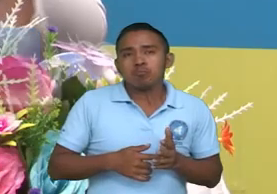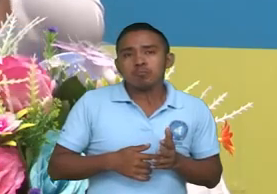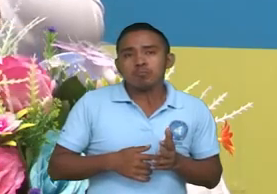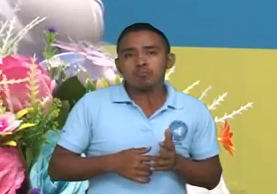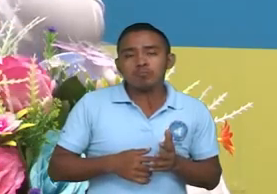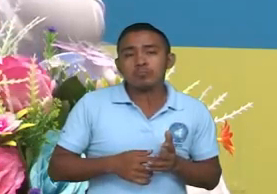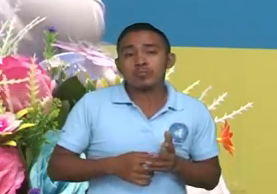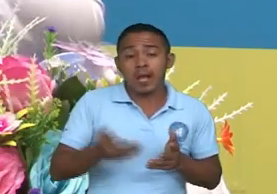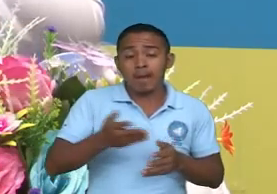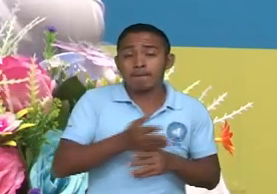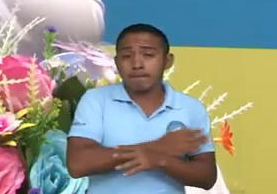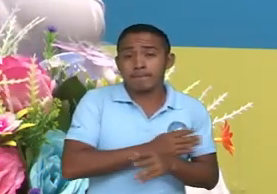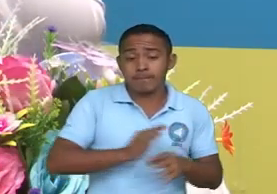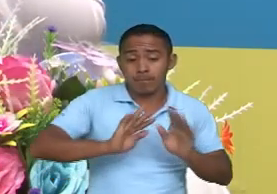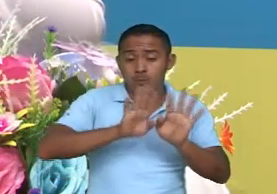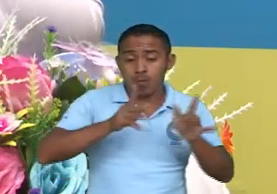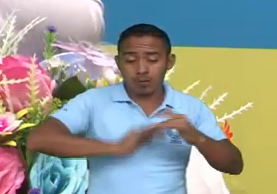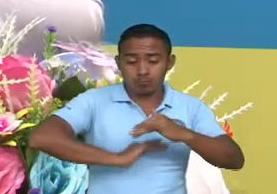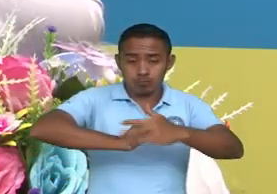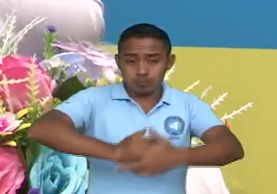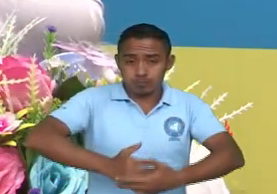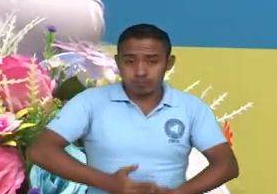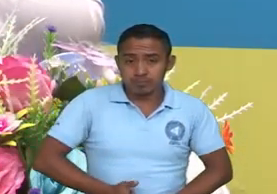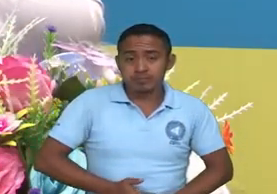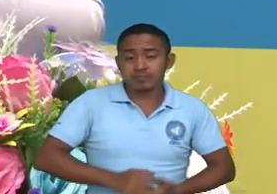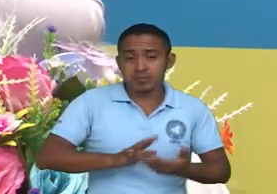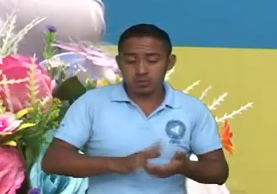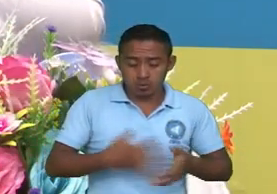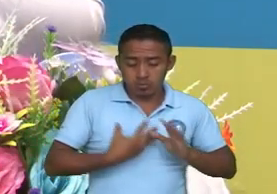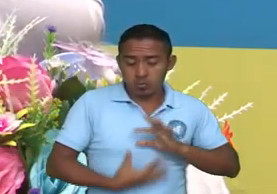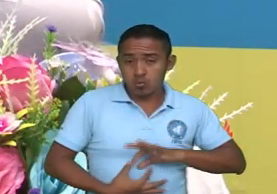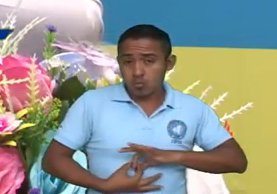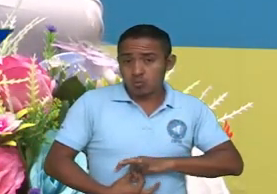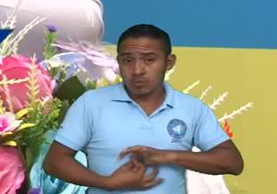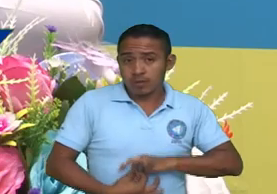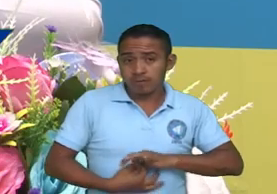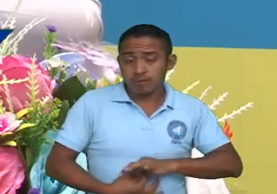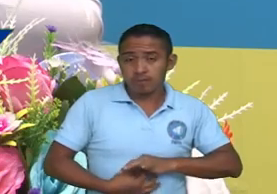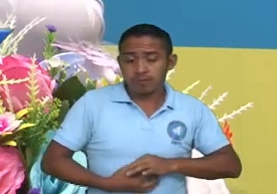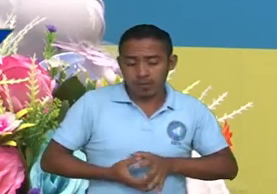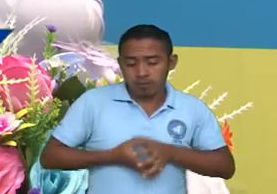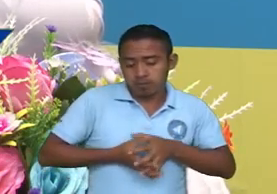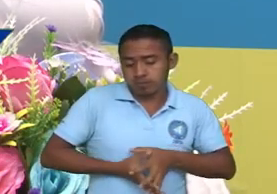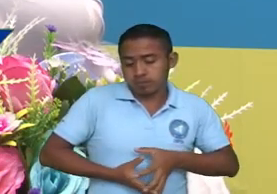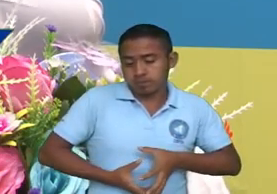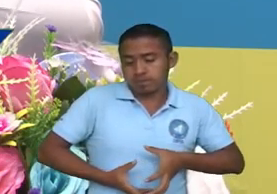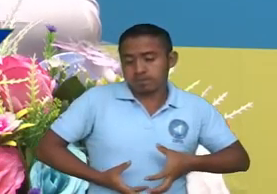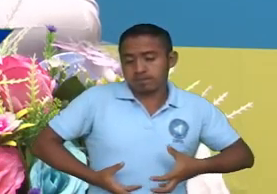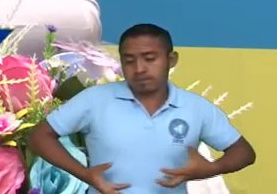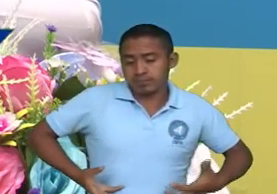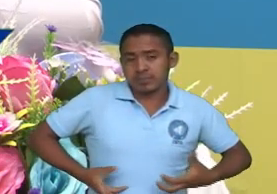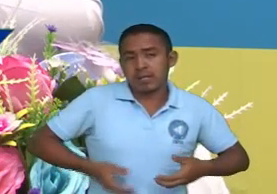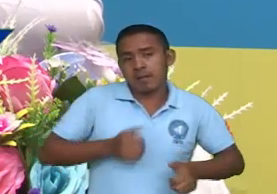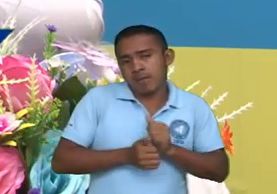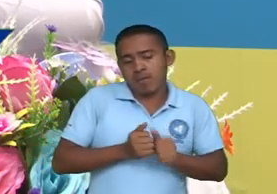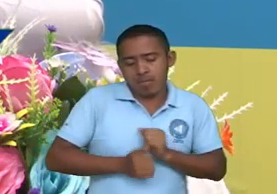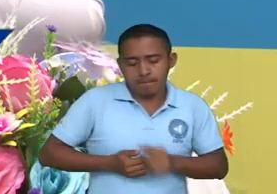el tabaquismo es un factor negativo para todo lo que es el crecimiento del desarrollo de los